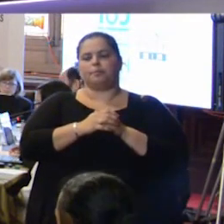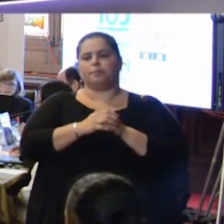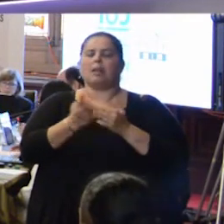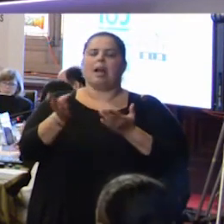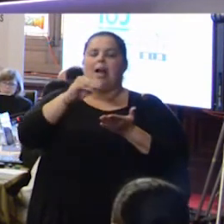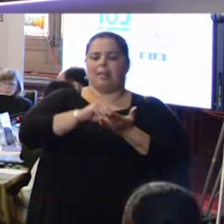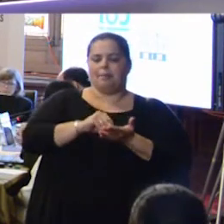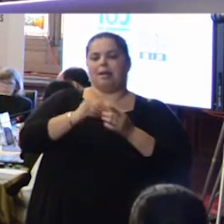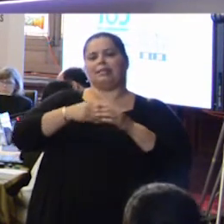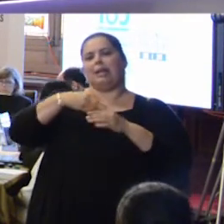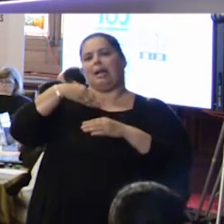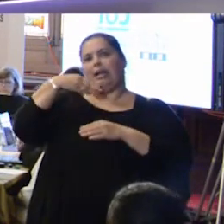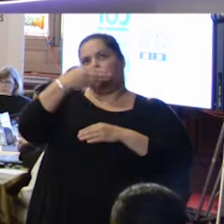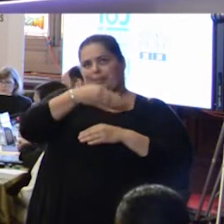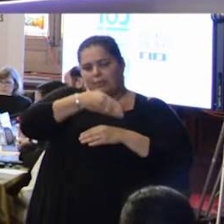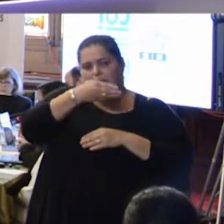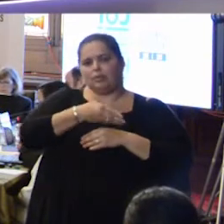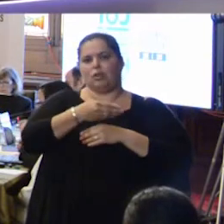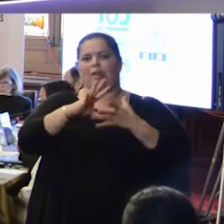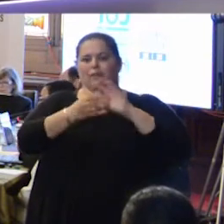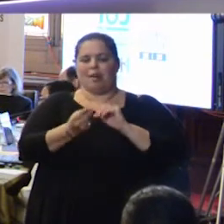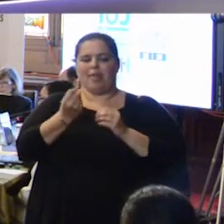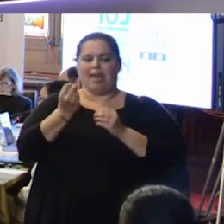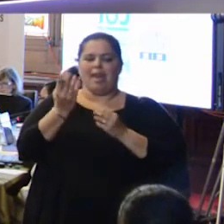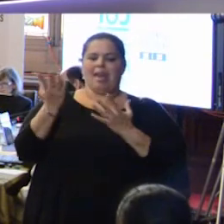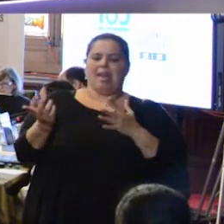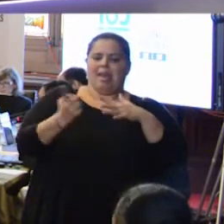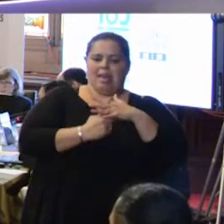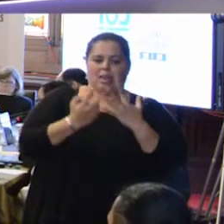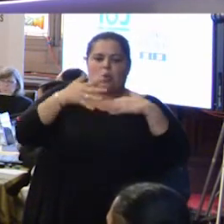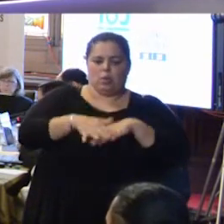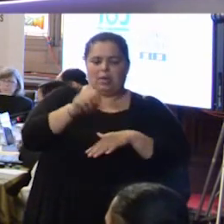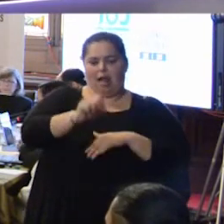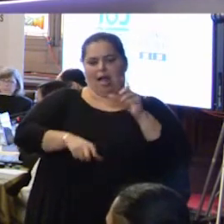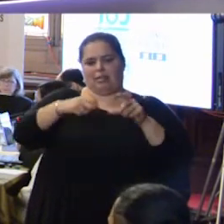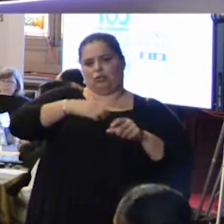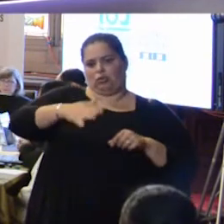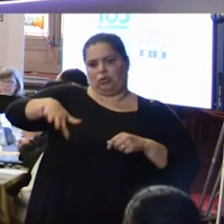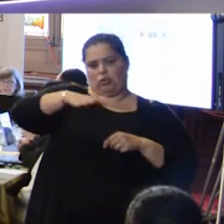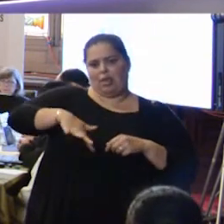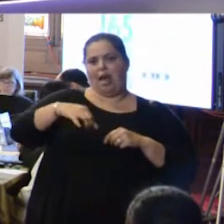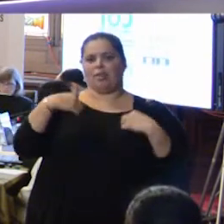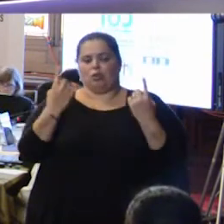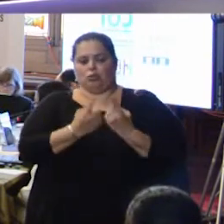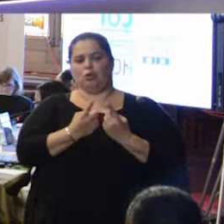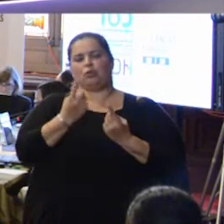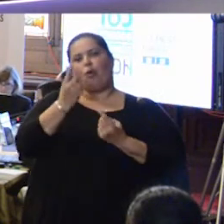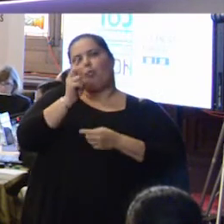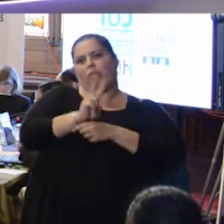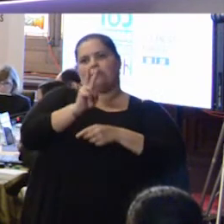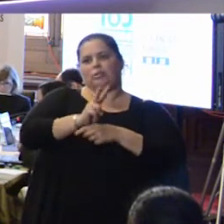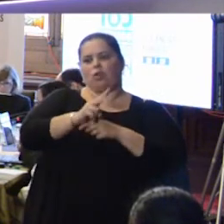en manera de participación, de incluir a la sociedad, como tomándolos en cuenta como defensores del ambiente,